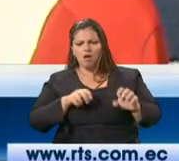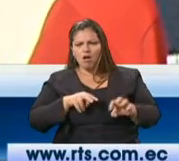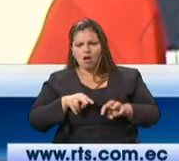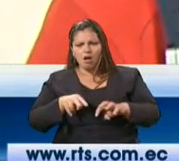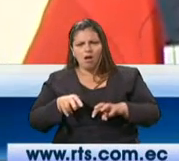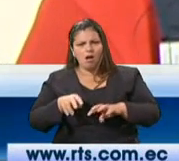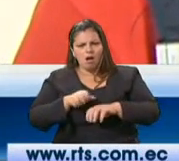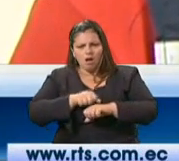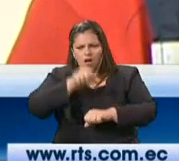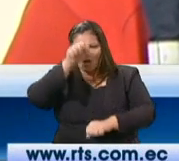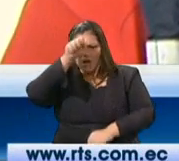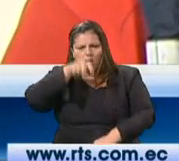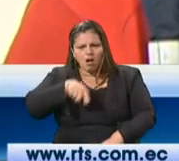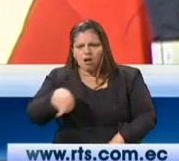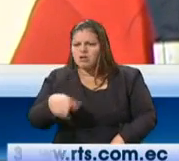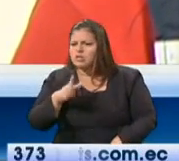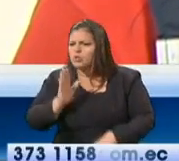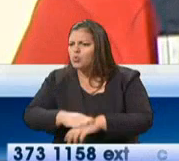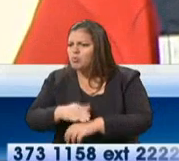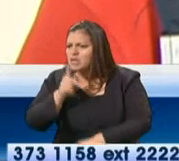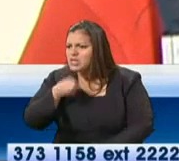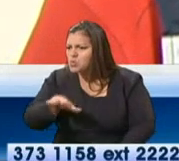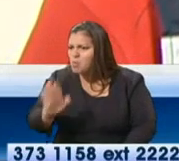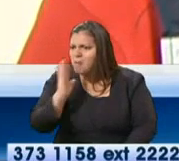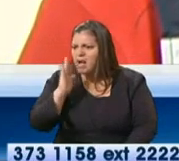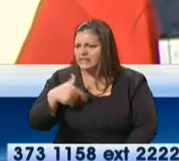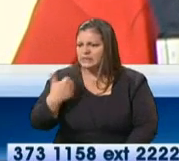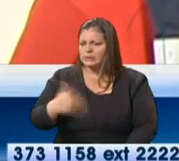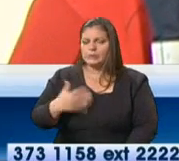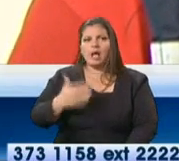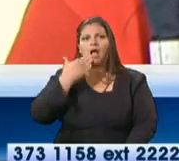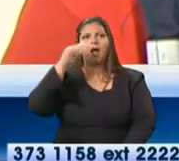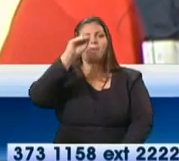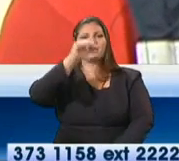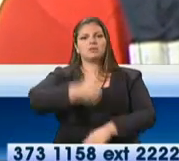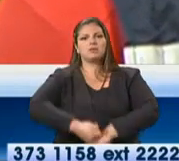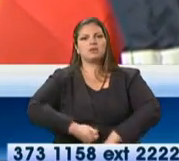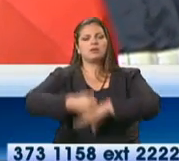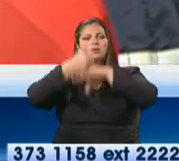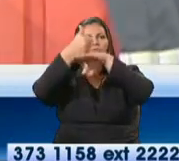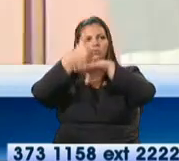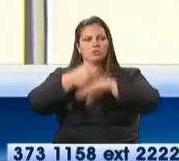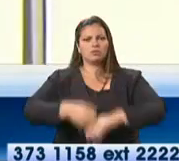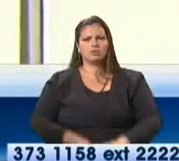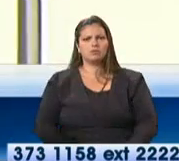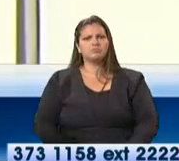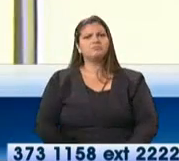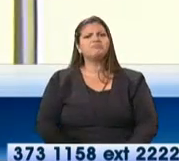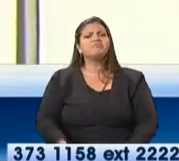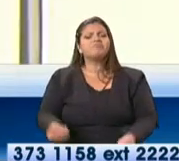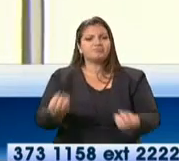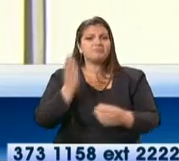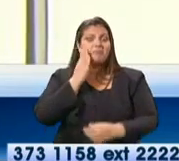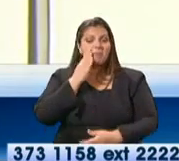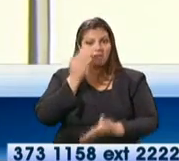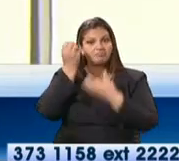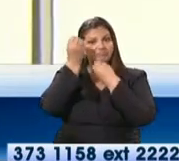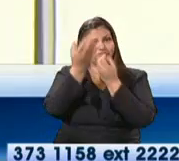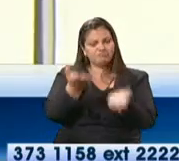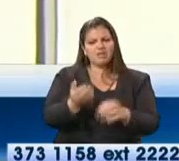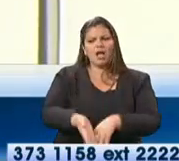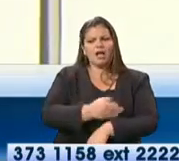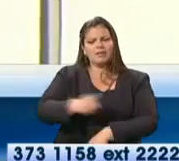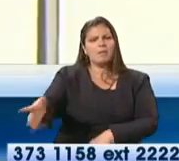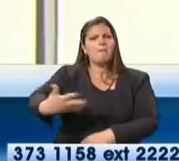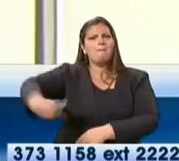quemado las piernas por el motivo que él había salido con unos amigos a un baile. El niño manifestó que lo ha quemado con agua